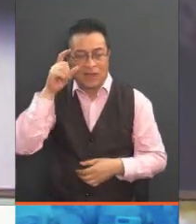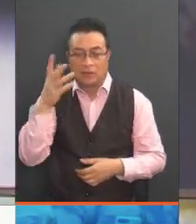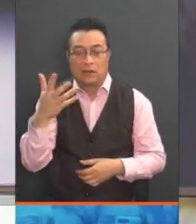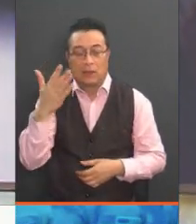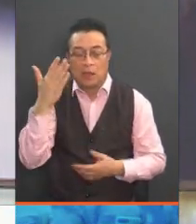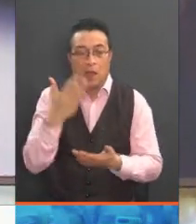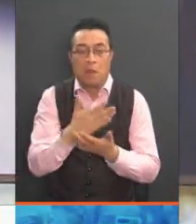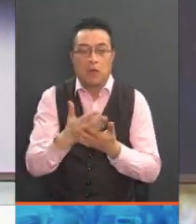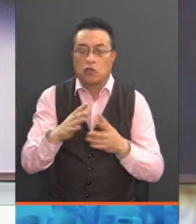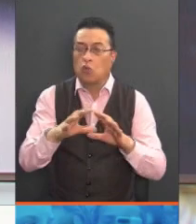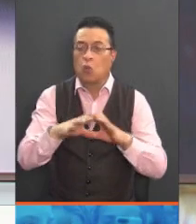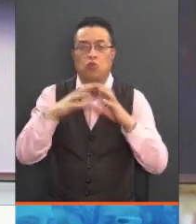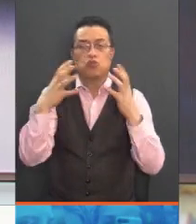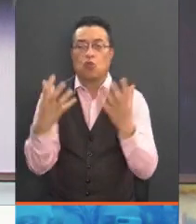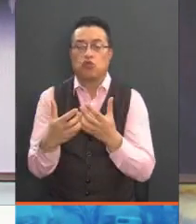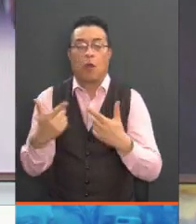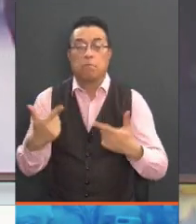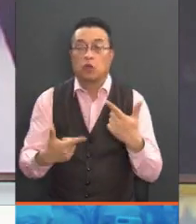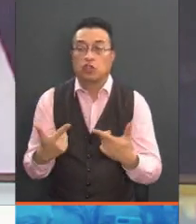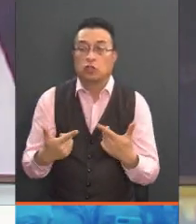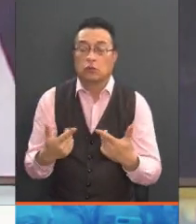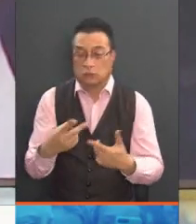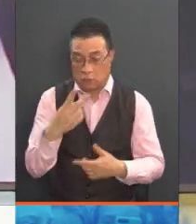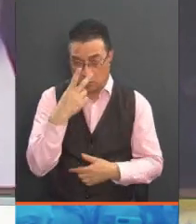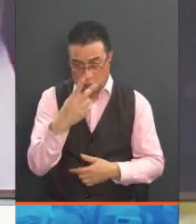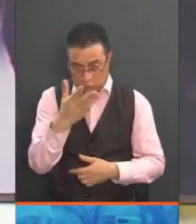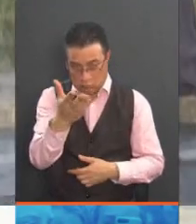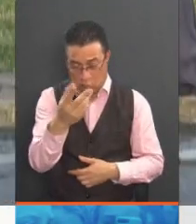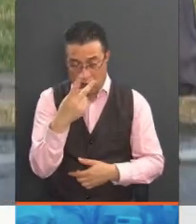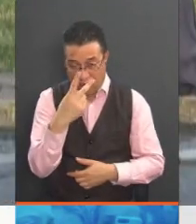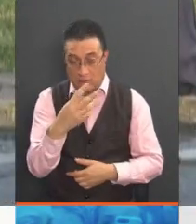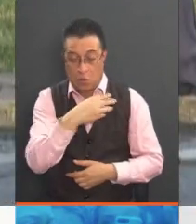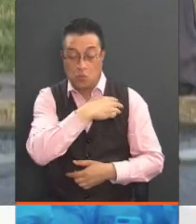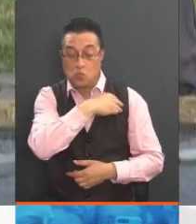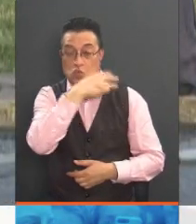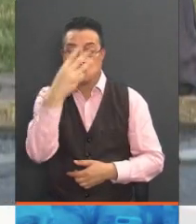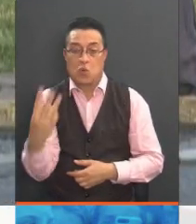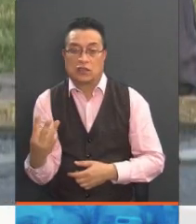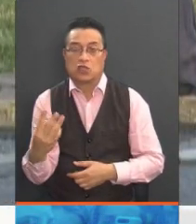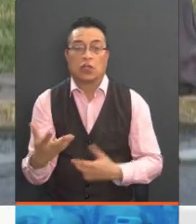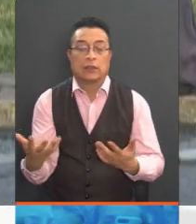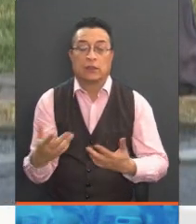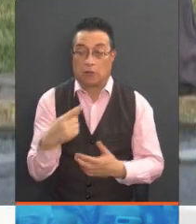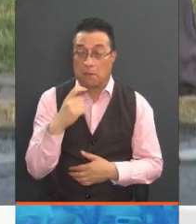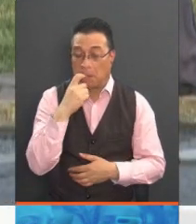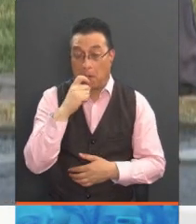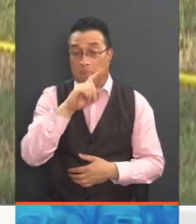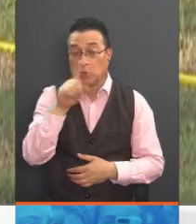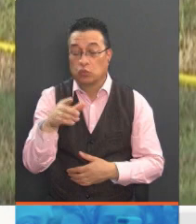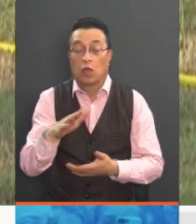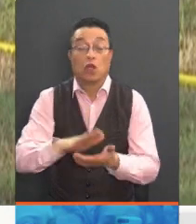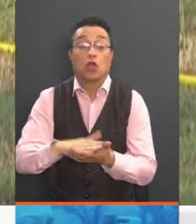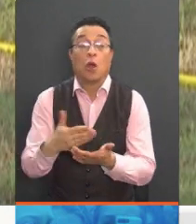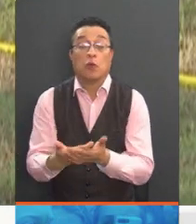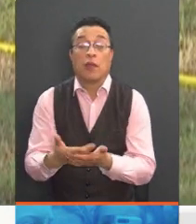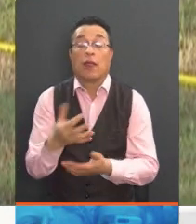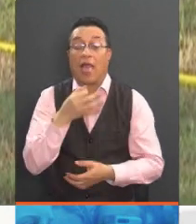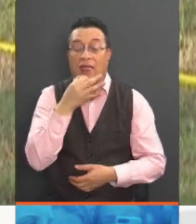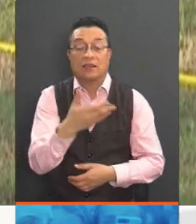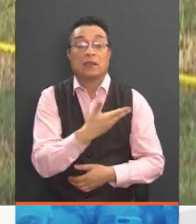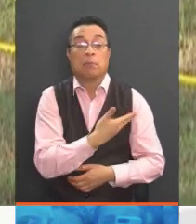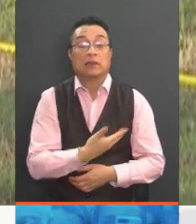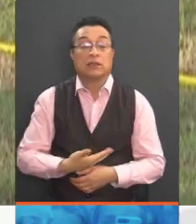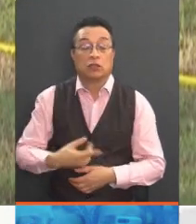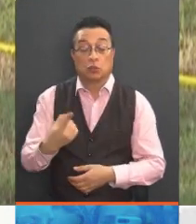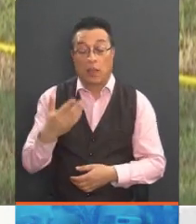pasando con el mundo político? ¿Lo invito a Washington? Vamos. Vamos a Washington. Carlos, la primera pregunta, ¿cómo estás? Buenas noches. ¿Qué ha dicho el presidente durante el día